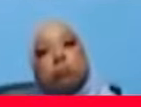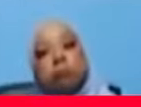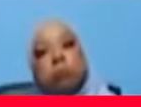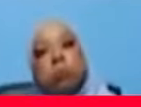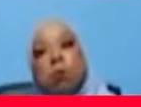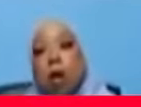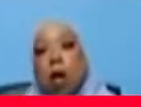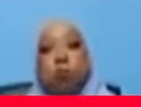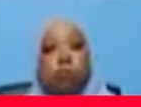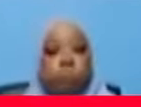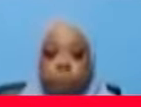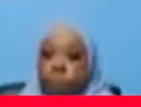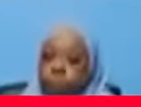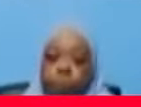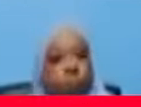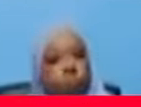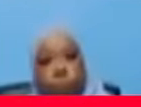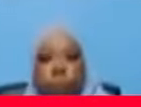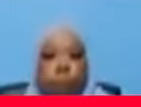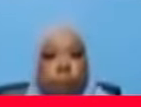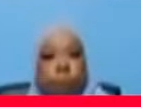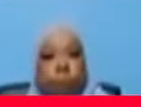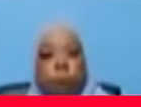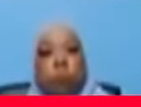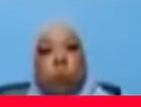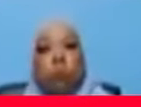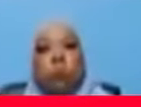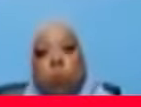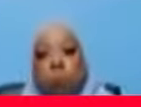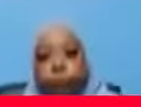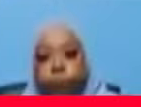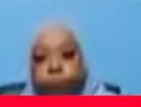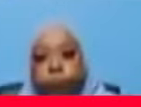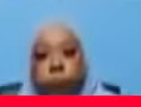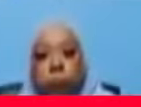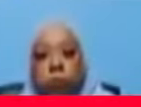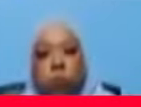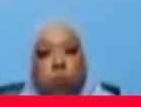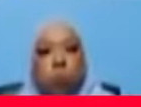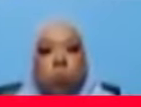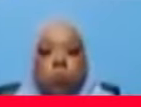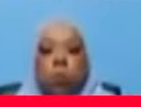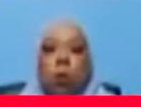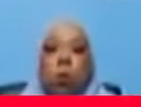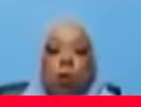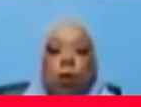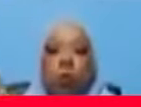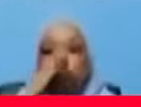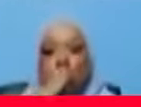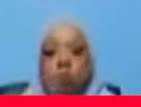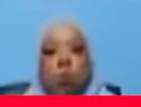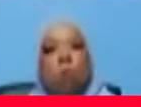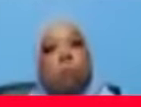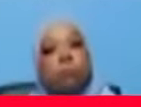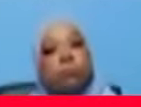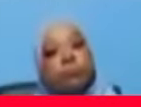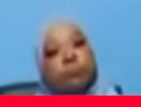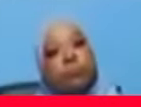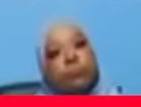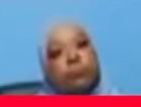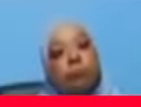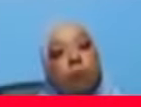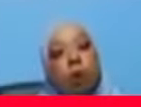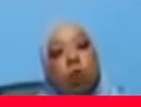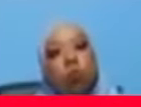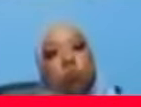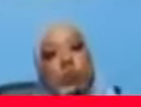Condenamos de inmediato los brotes violentos fascistas de Bolsonaro y respaldamos la democracia, la